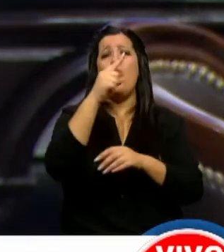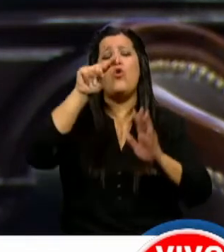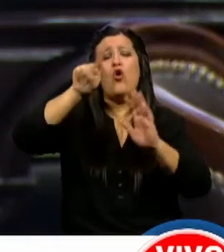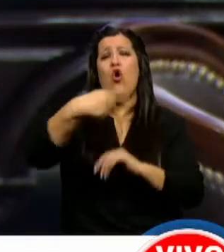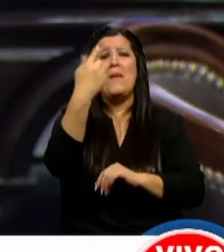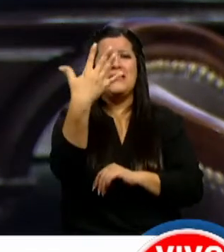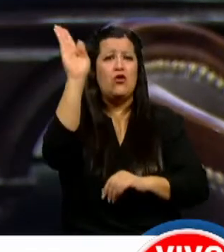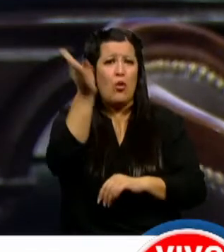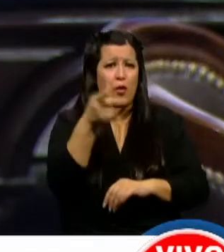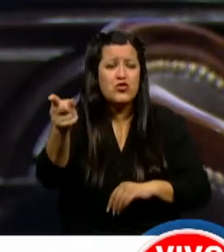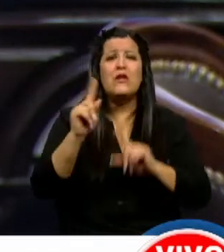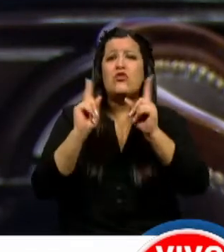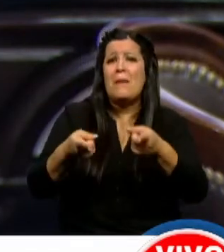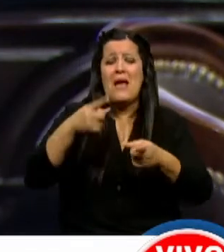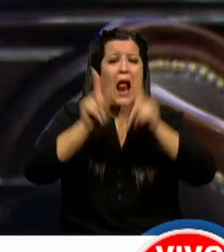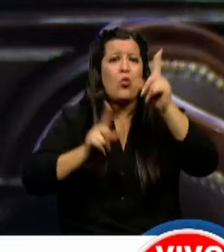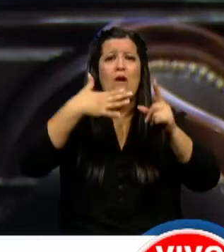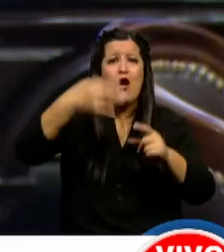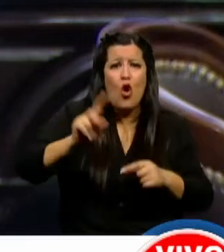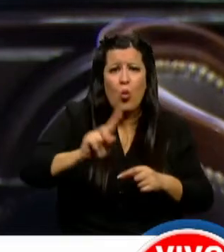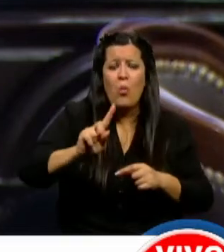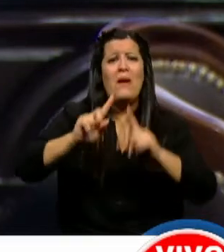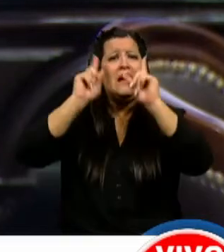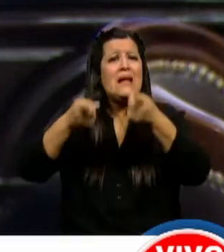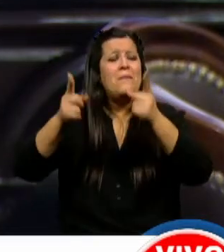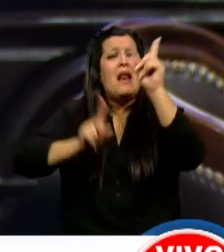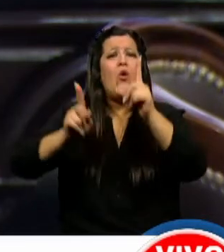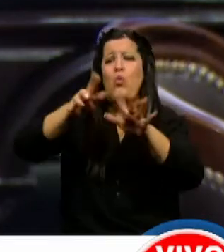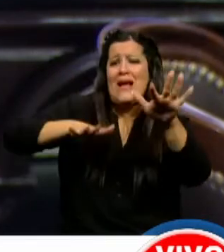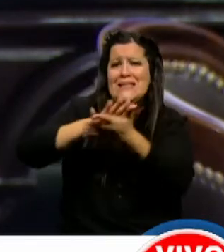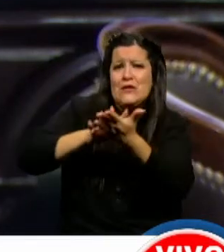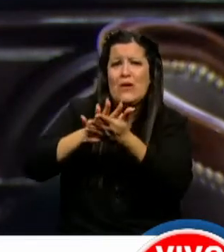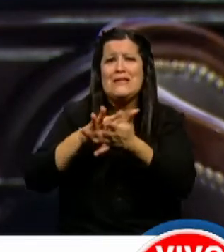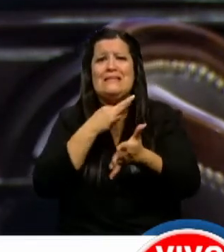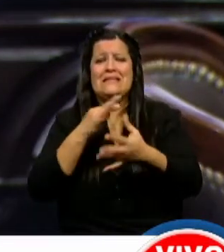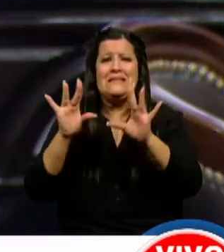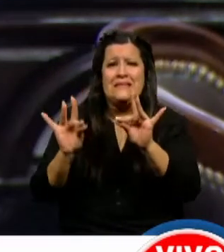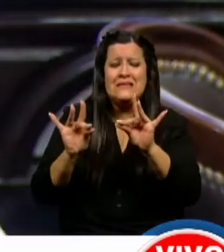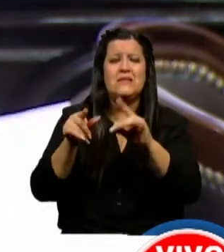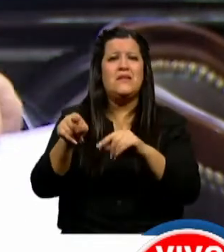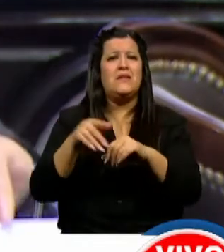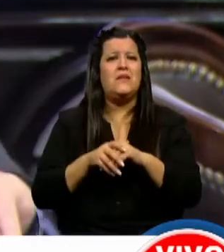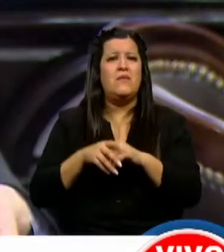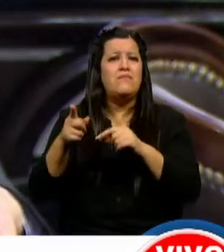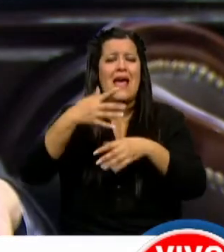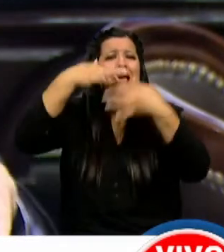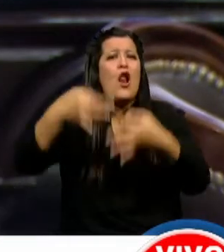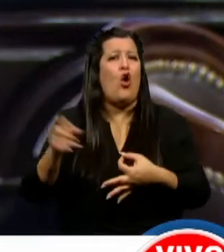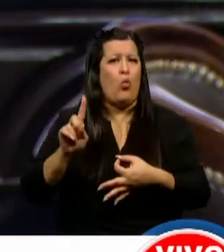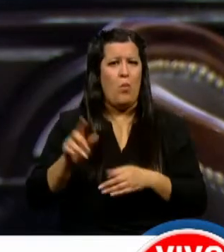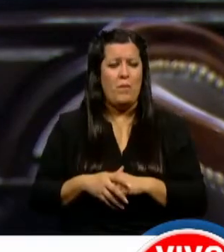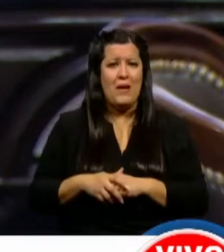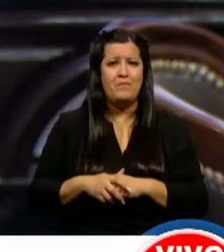al 2, cuáles están incumpliendo y cuáles están en una situación críticamente de